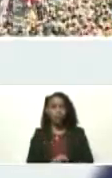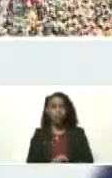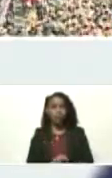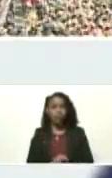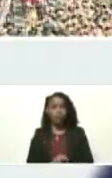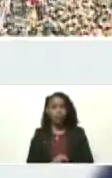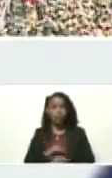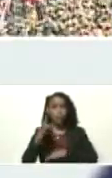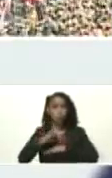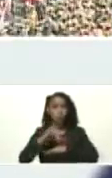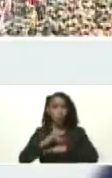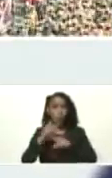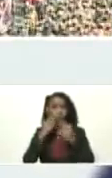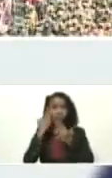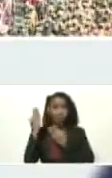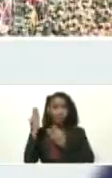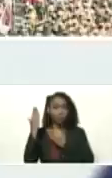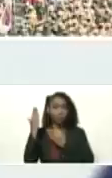Nos tocó, mira,